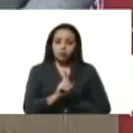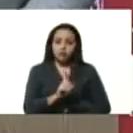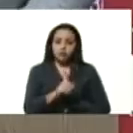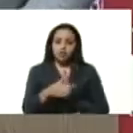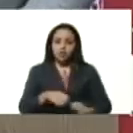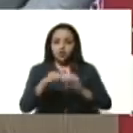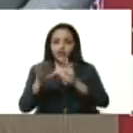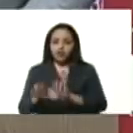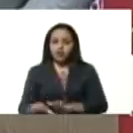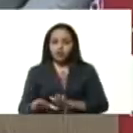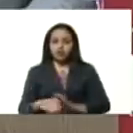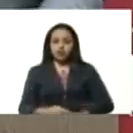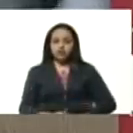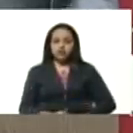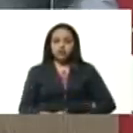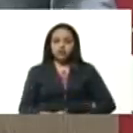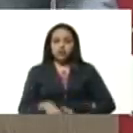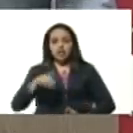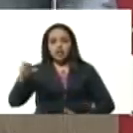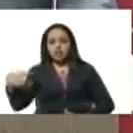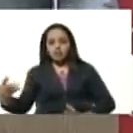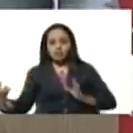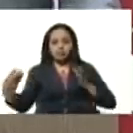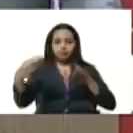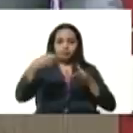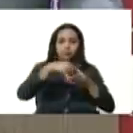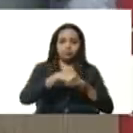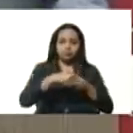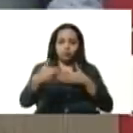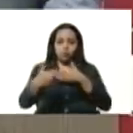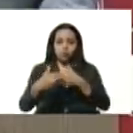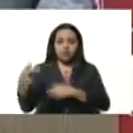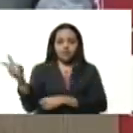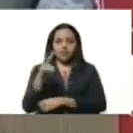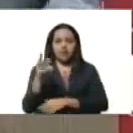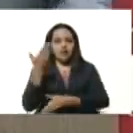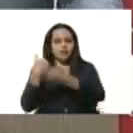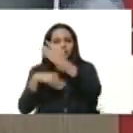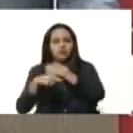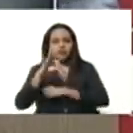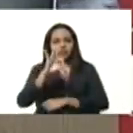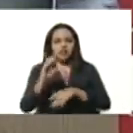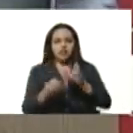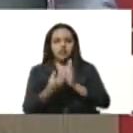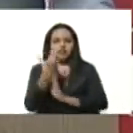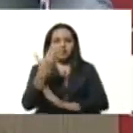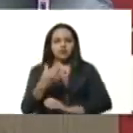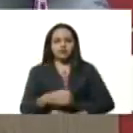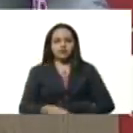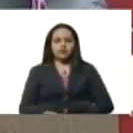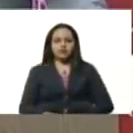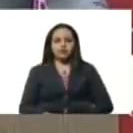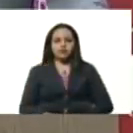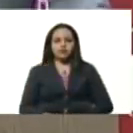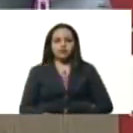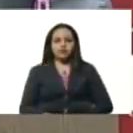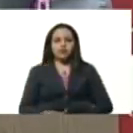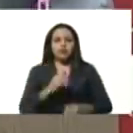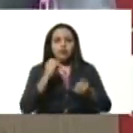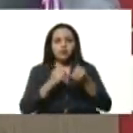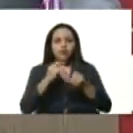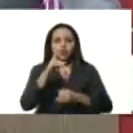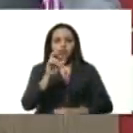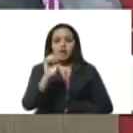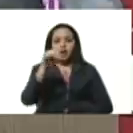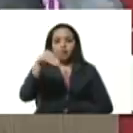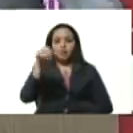que incursionó contra la República Bolivariana de Venezuela el pasado 3 de mayo, Jesús Manuel Ramos López. En un